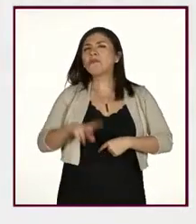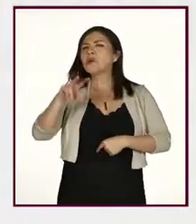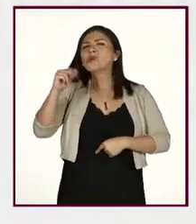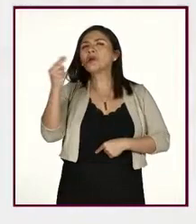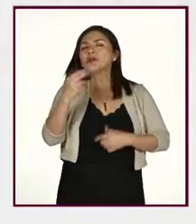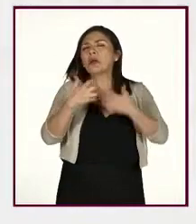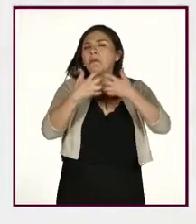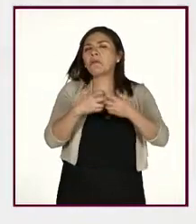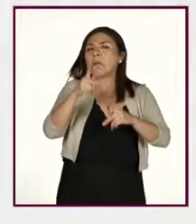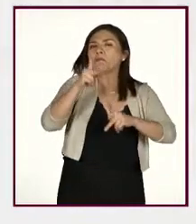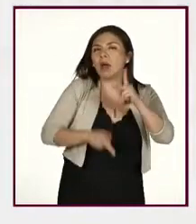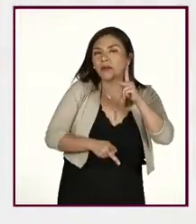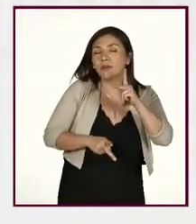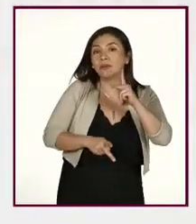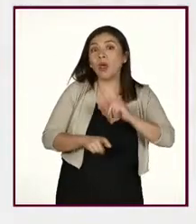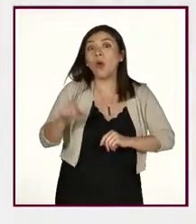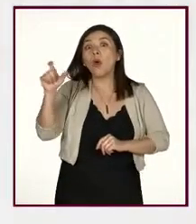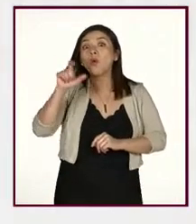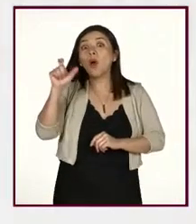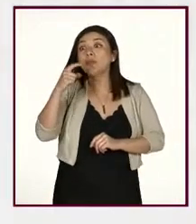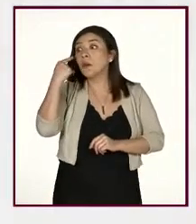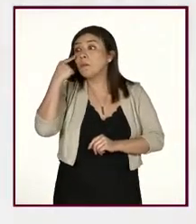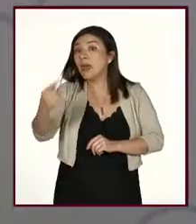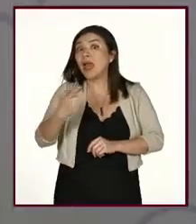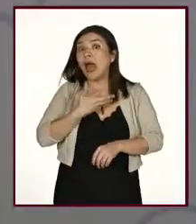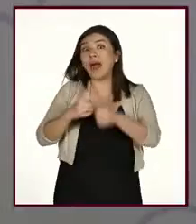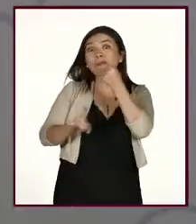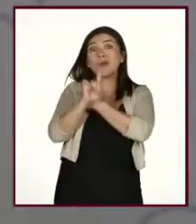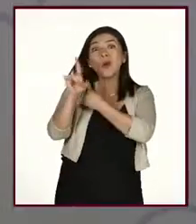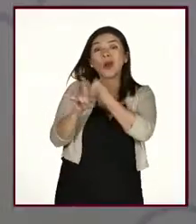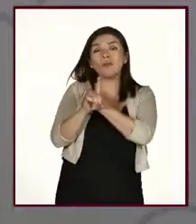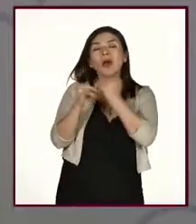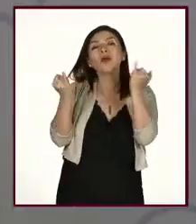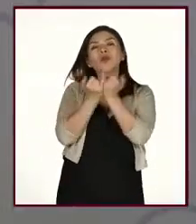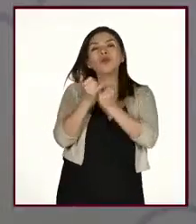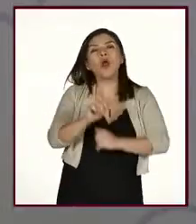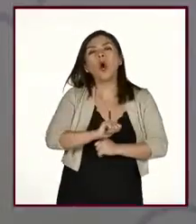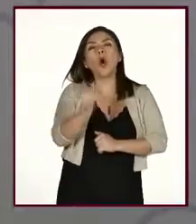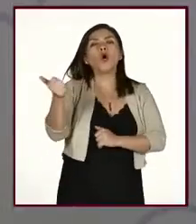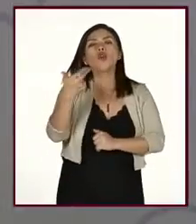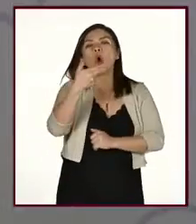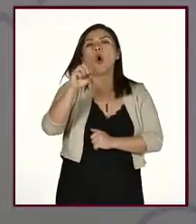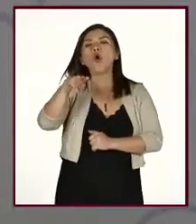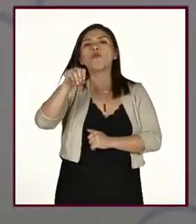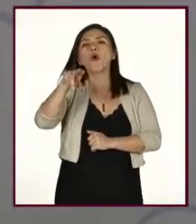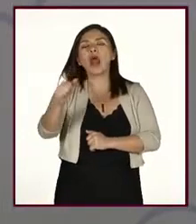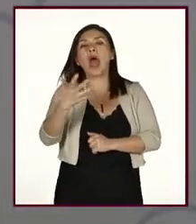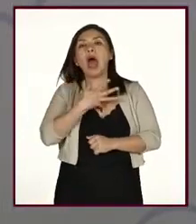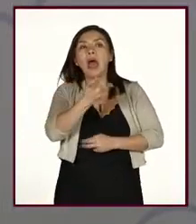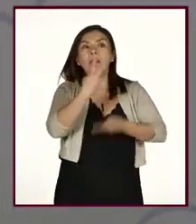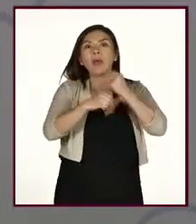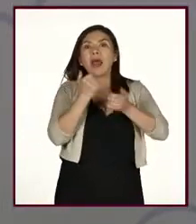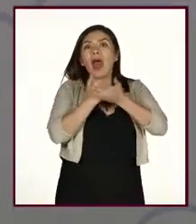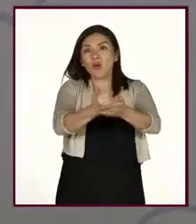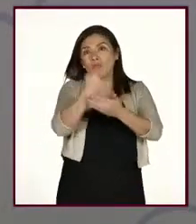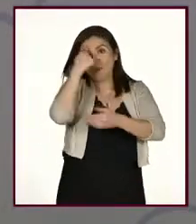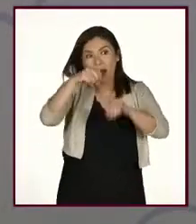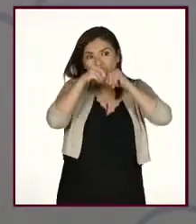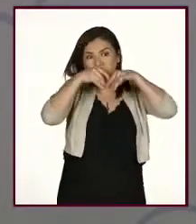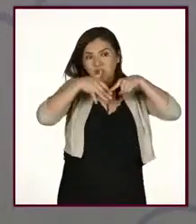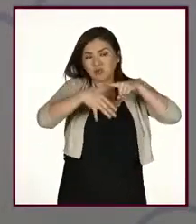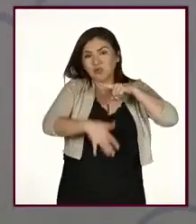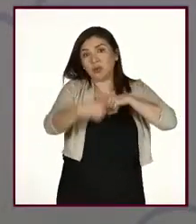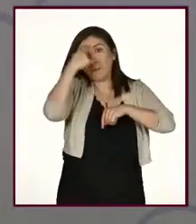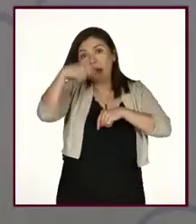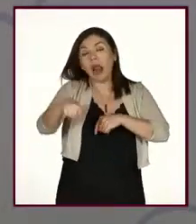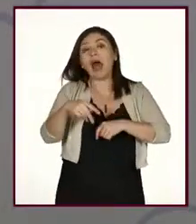en pausa, pero cuando detectamos esta amenaza, también activamos otras hormonas del estrés. Se manda esas señales para que